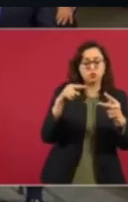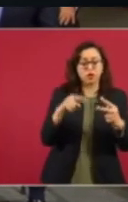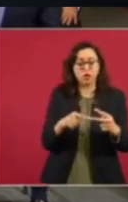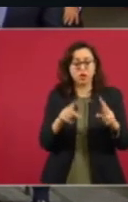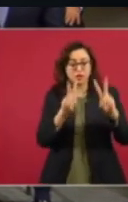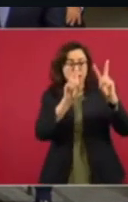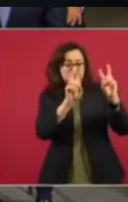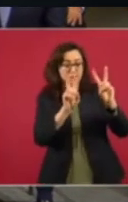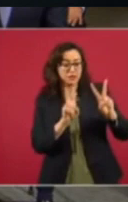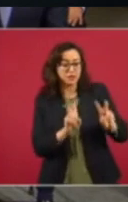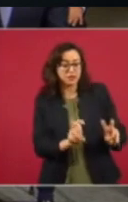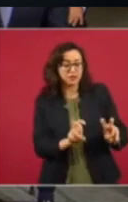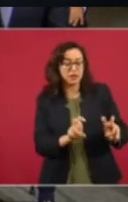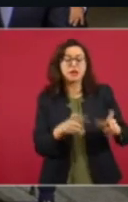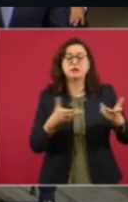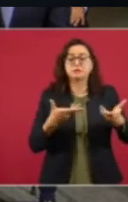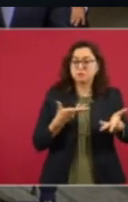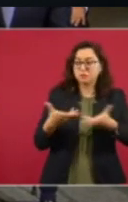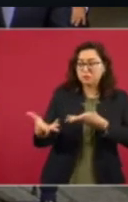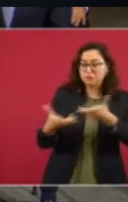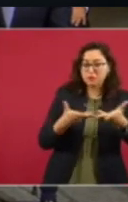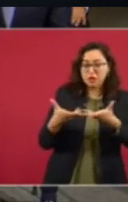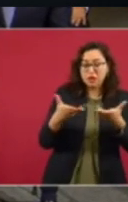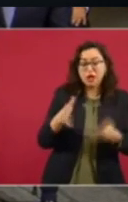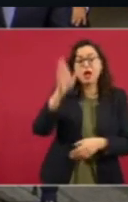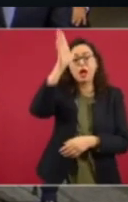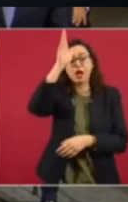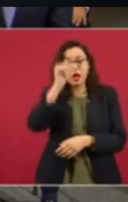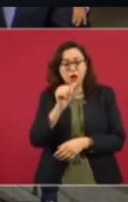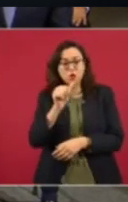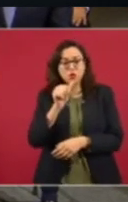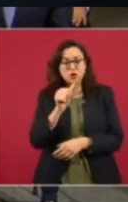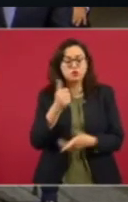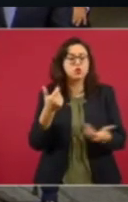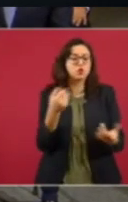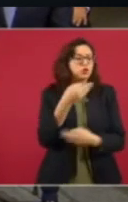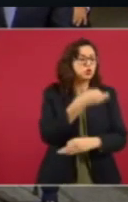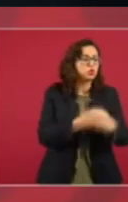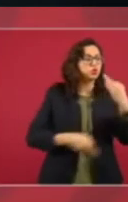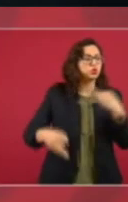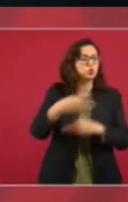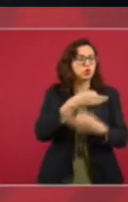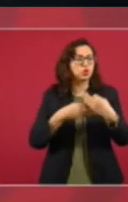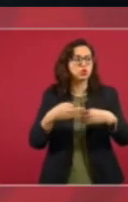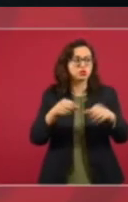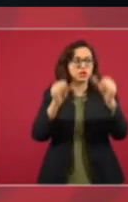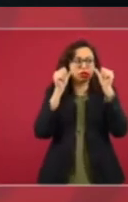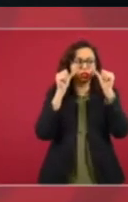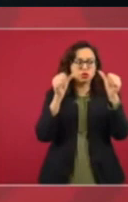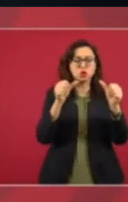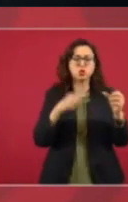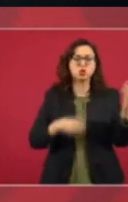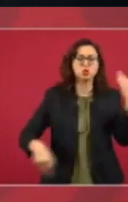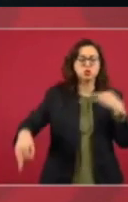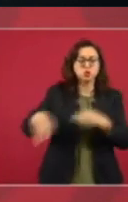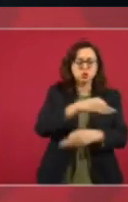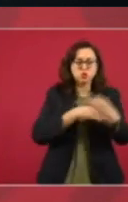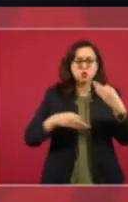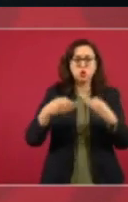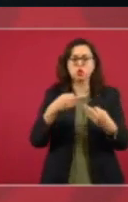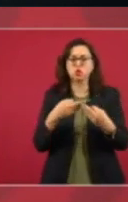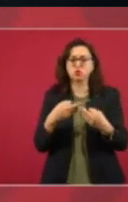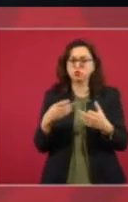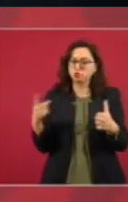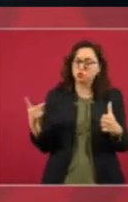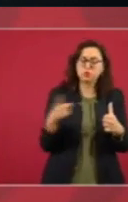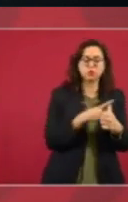subcontratación y reparto de utilidades, escuchándonos todos y poniendo por delante siempre el